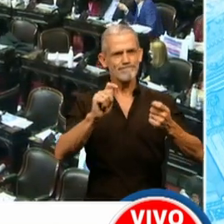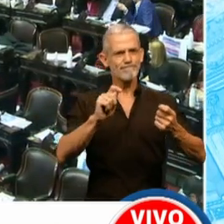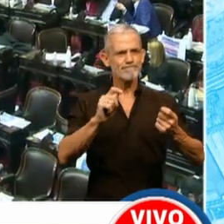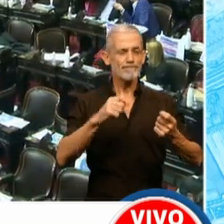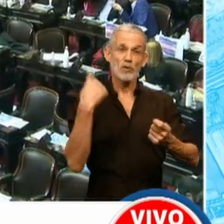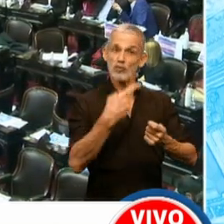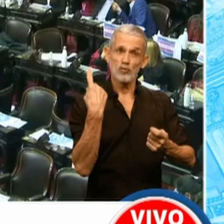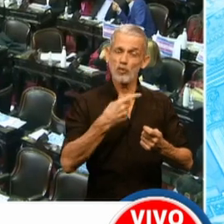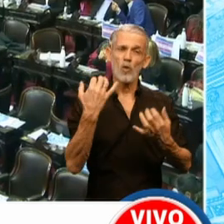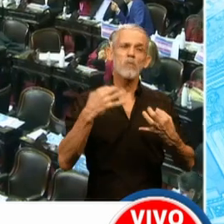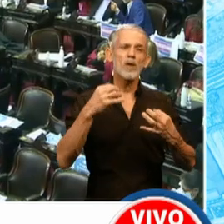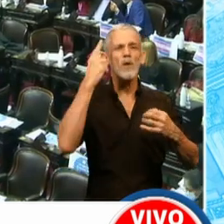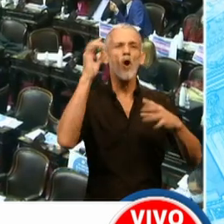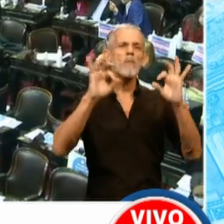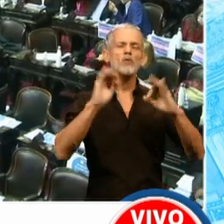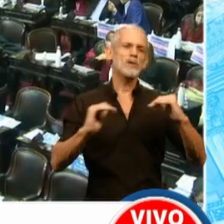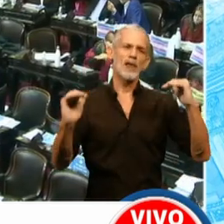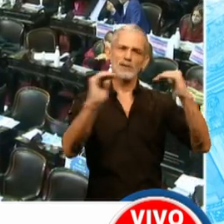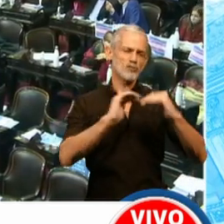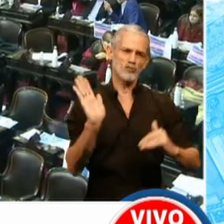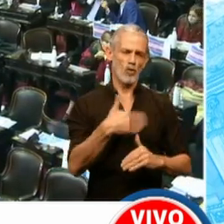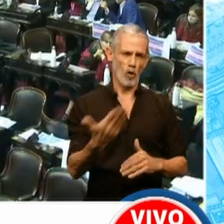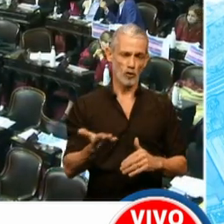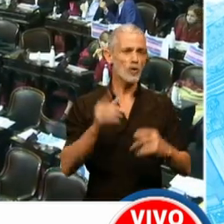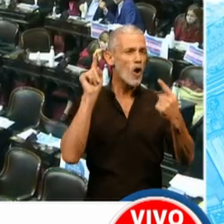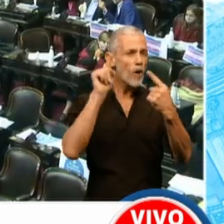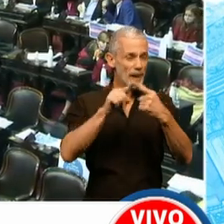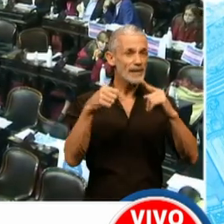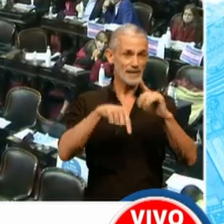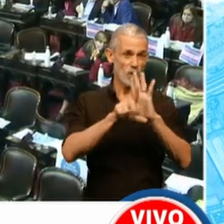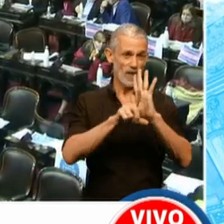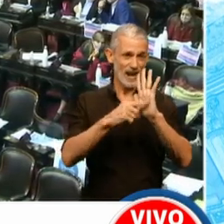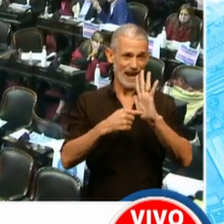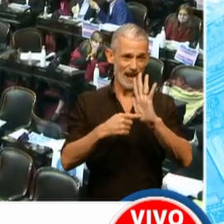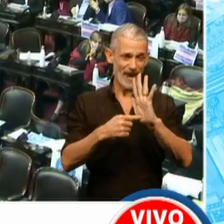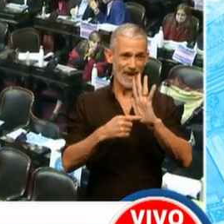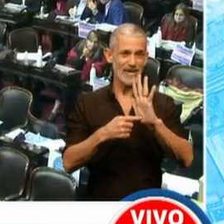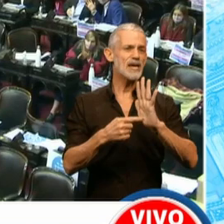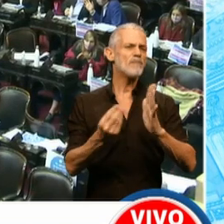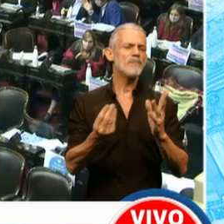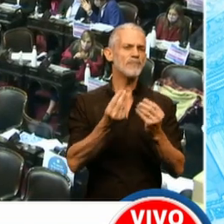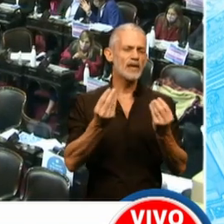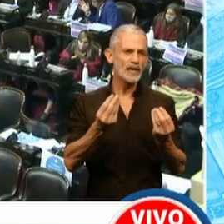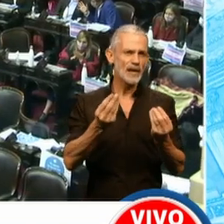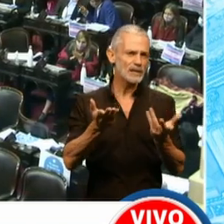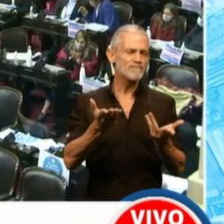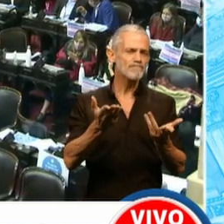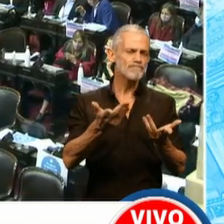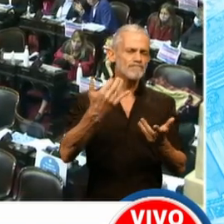todos podamos tener las mismas oportunidades yo creo que el objetivo de esta ley es